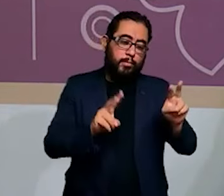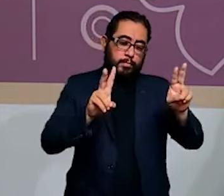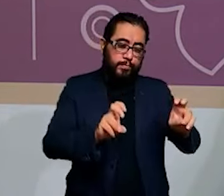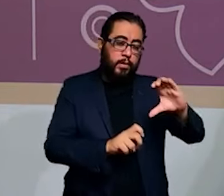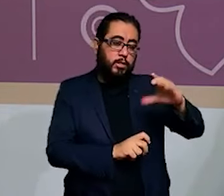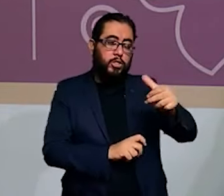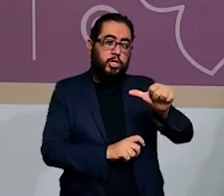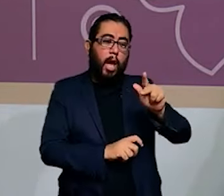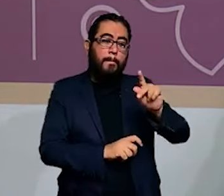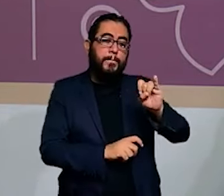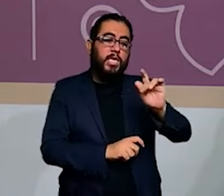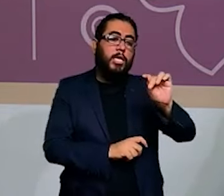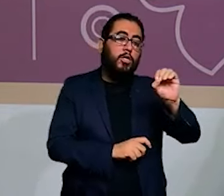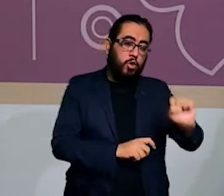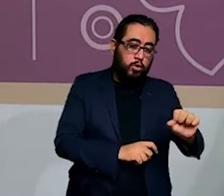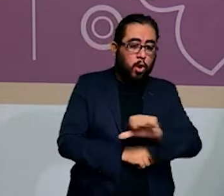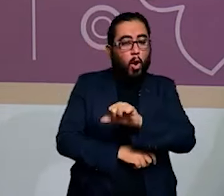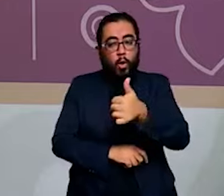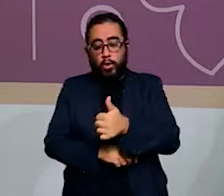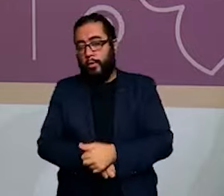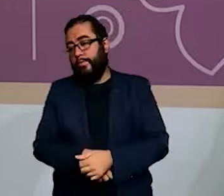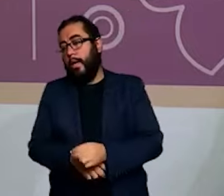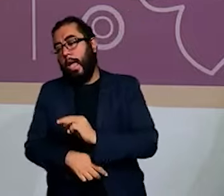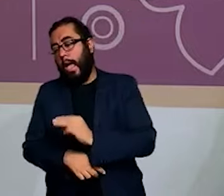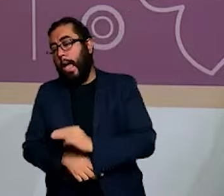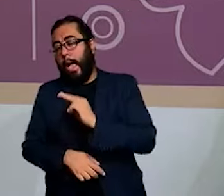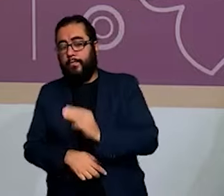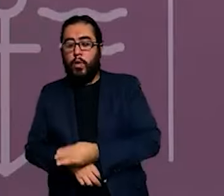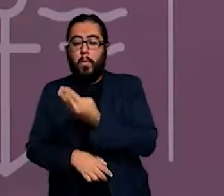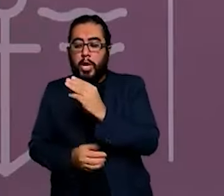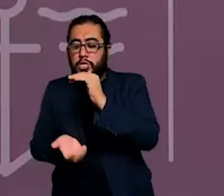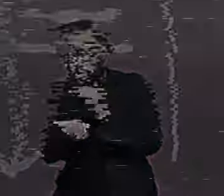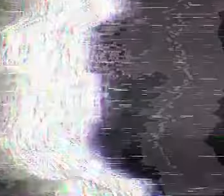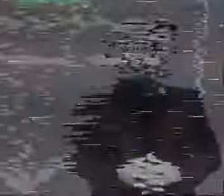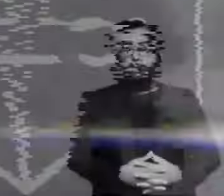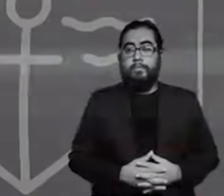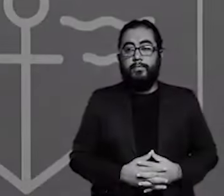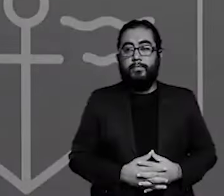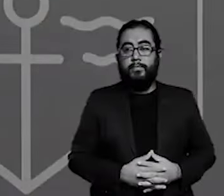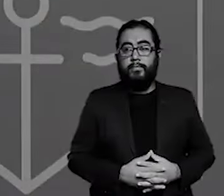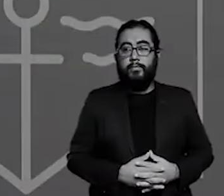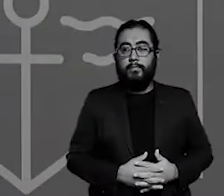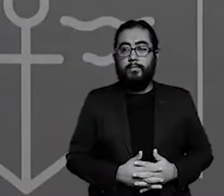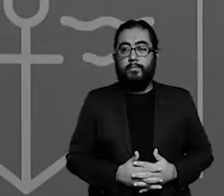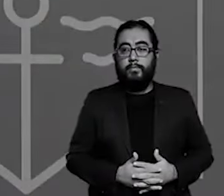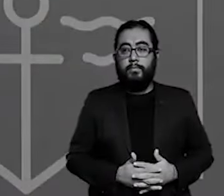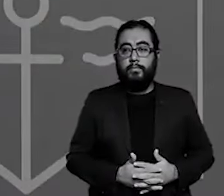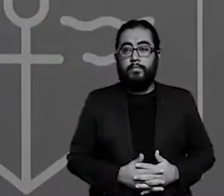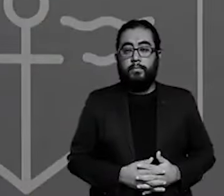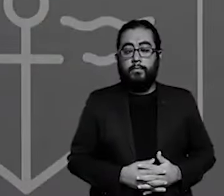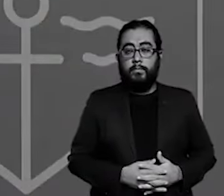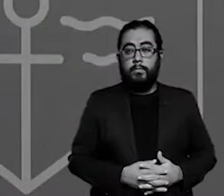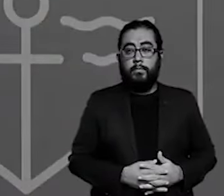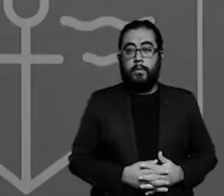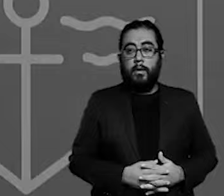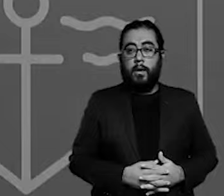los mayitos, o los chapos y los mayos. Son dos grupos. Rocha Moya. Durante la conferencia